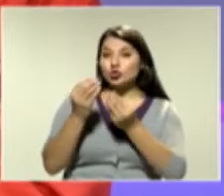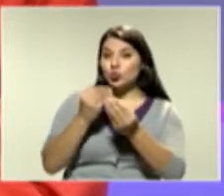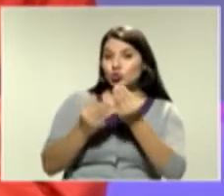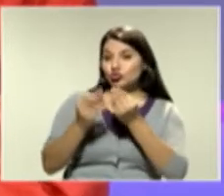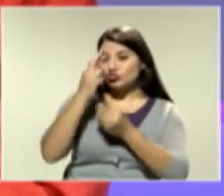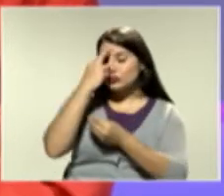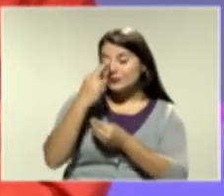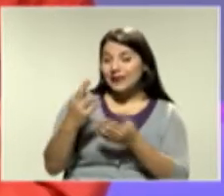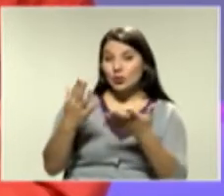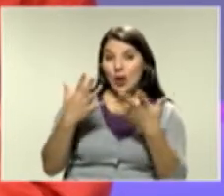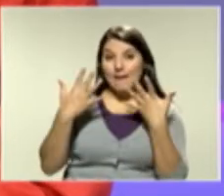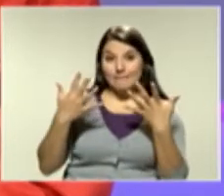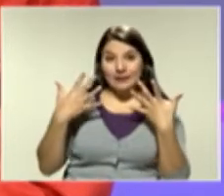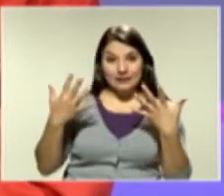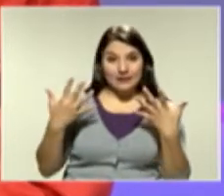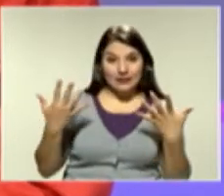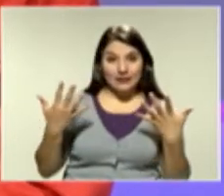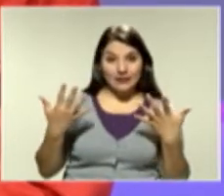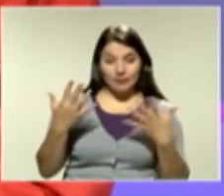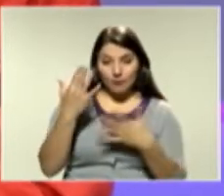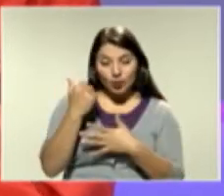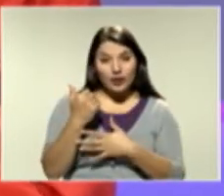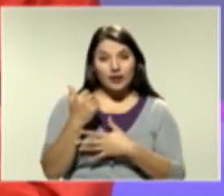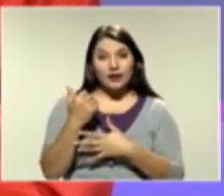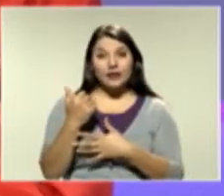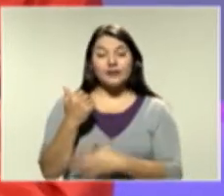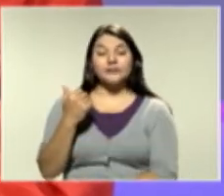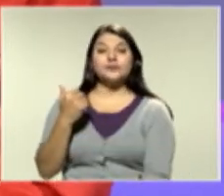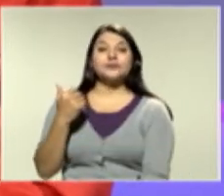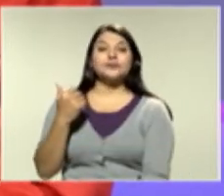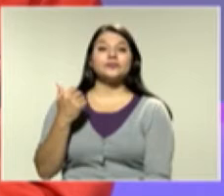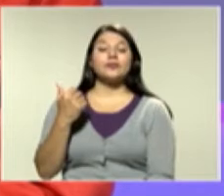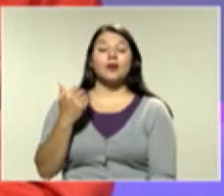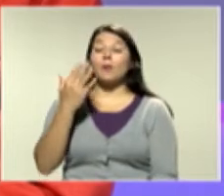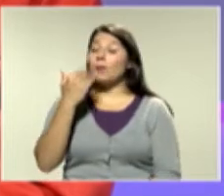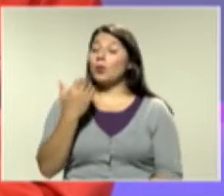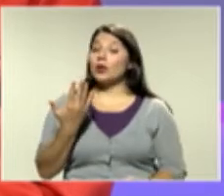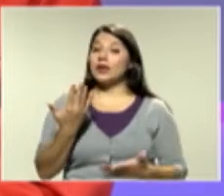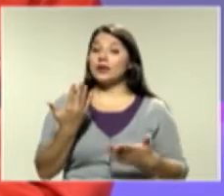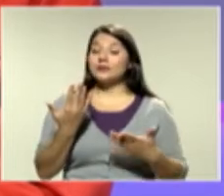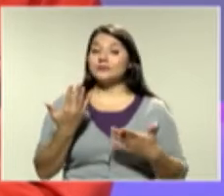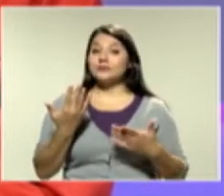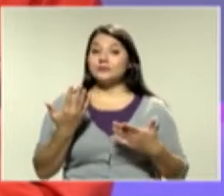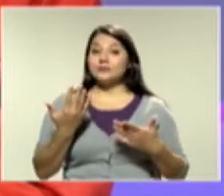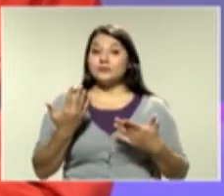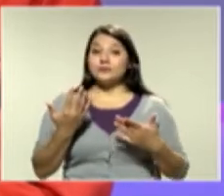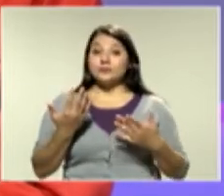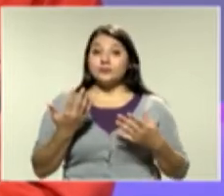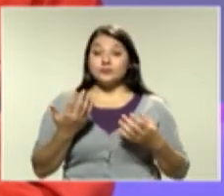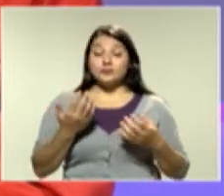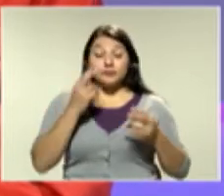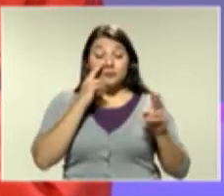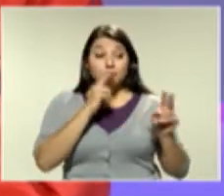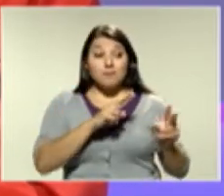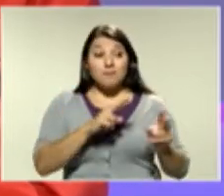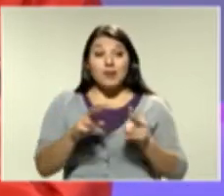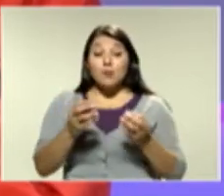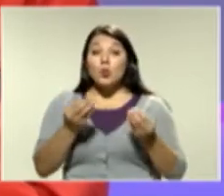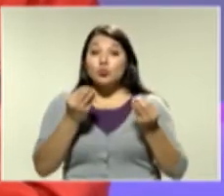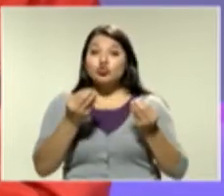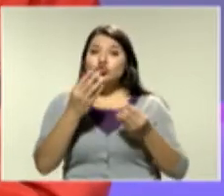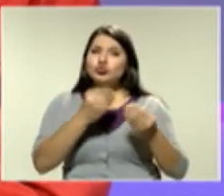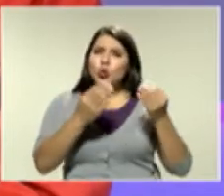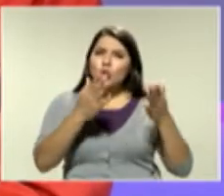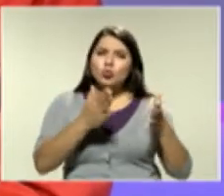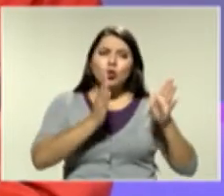medio ambiente de forma agroecológica, ¿verdad? Porque es increíble ver cómo un productor, después de estar 6